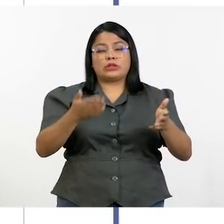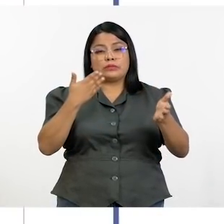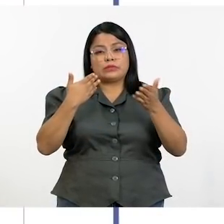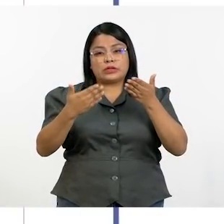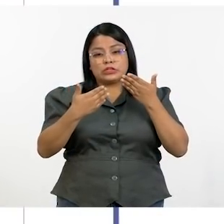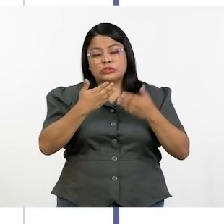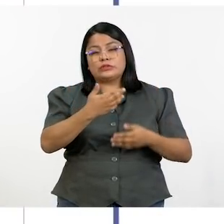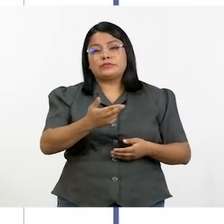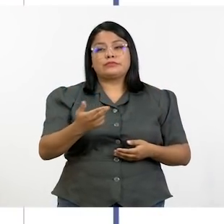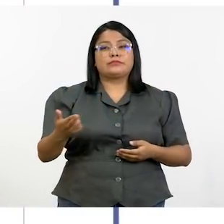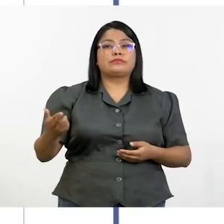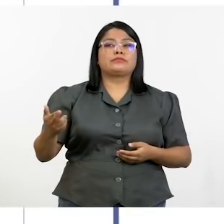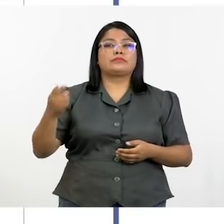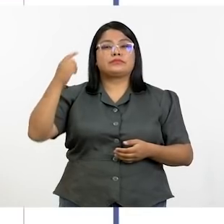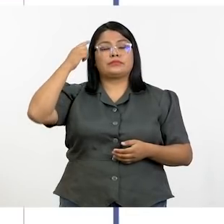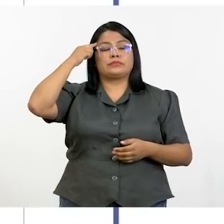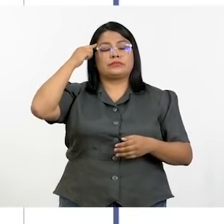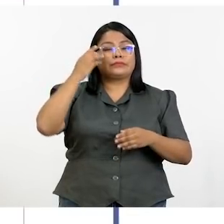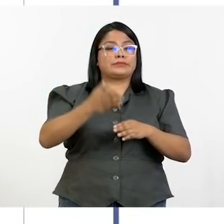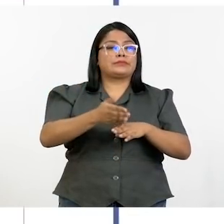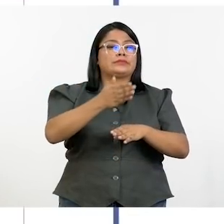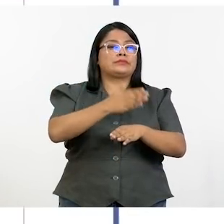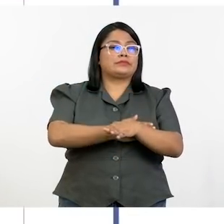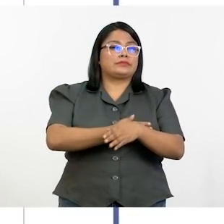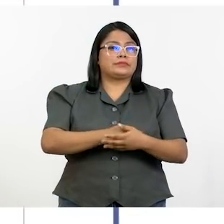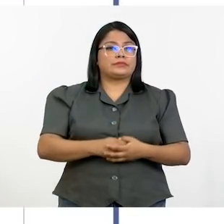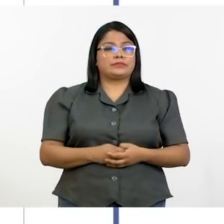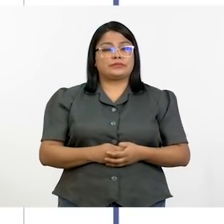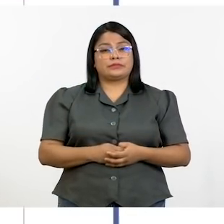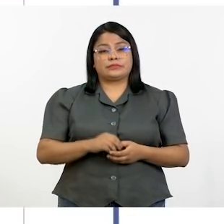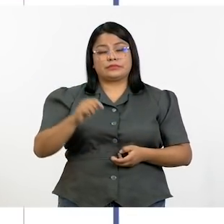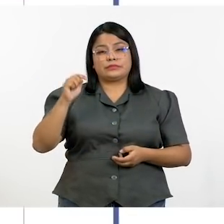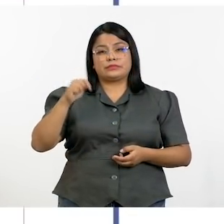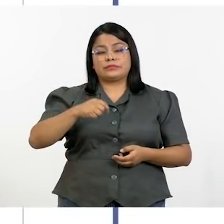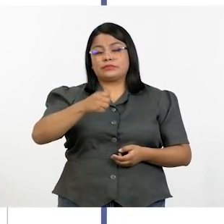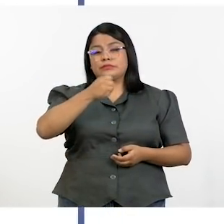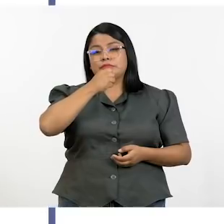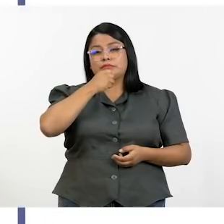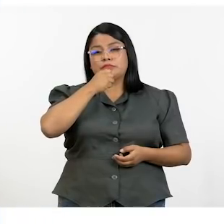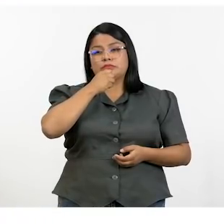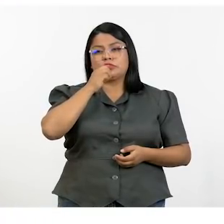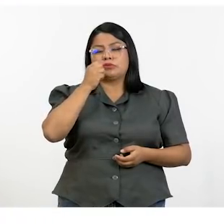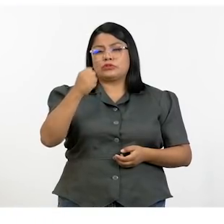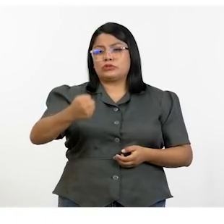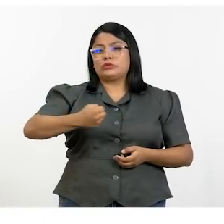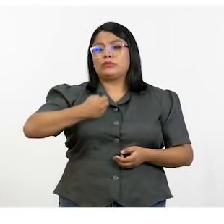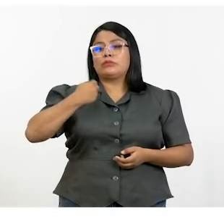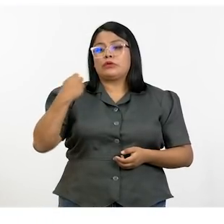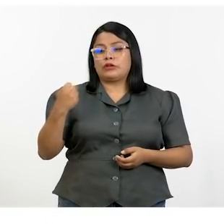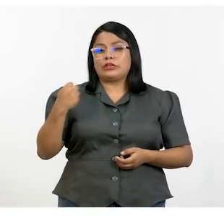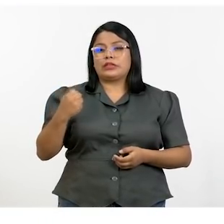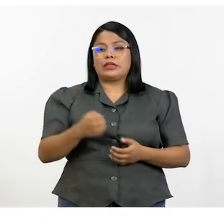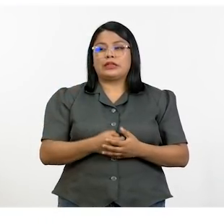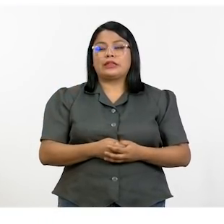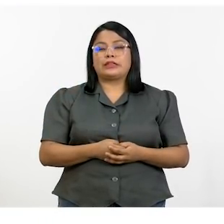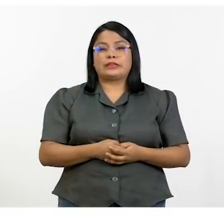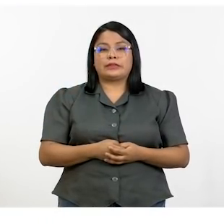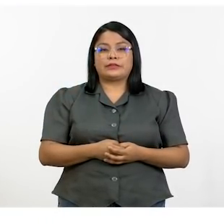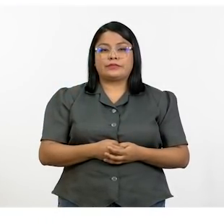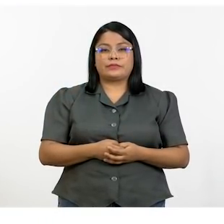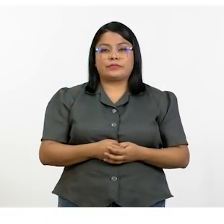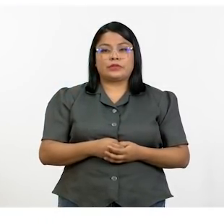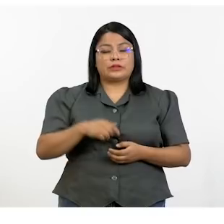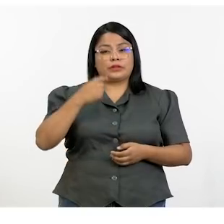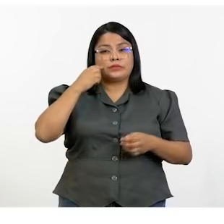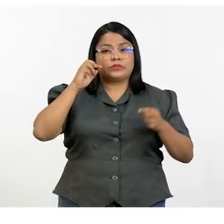y recursos para la anticipación. Aquí se ofrece información esencial. En la parte